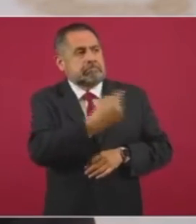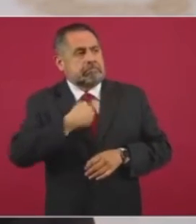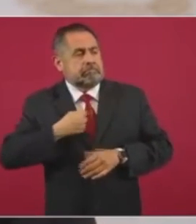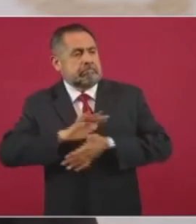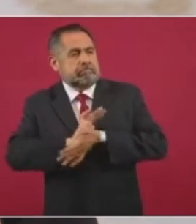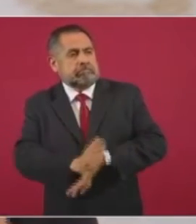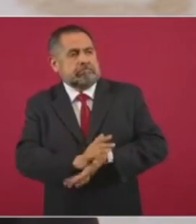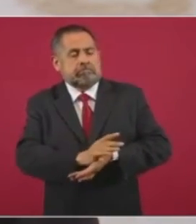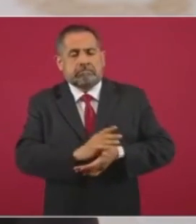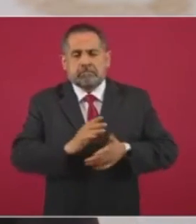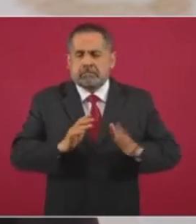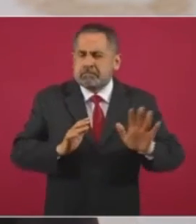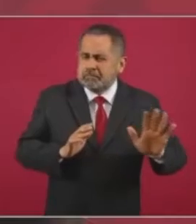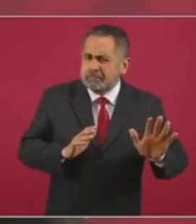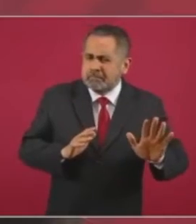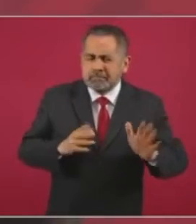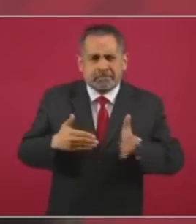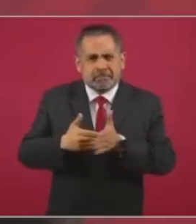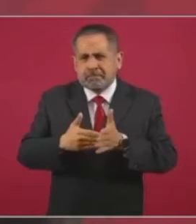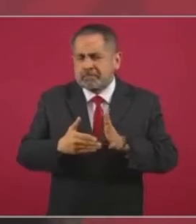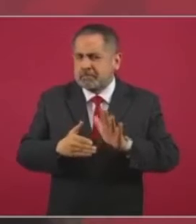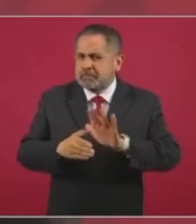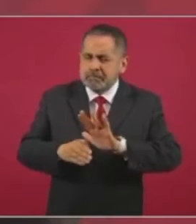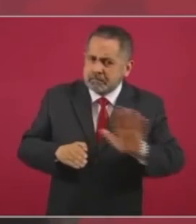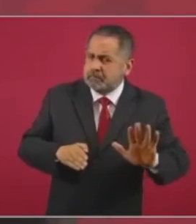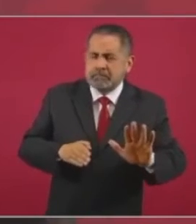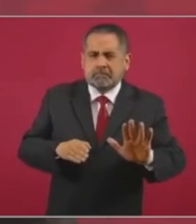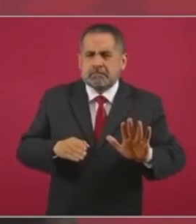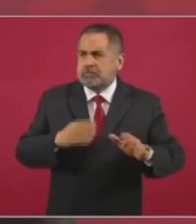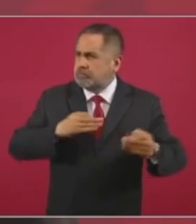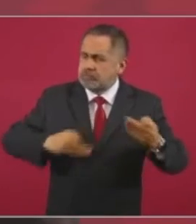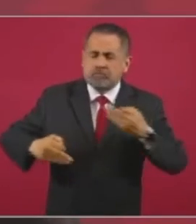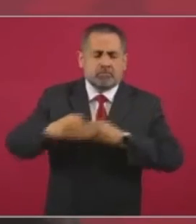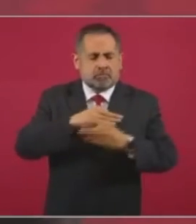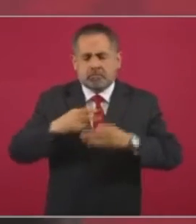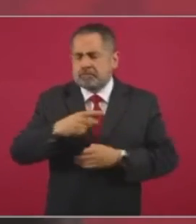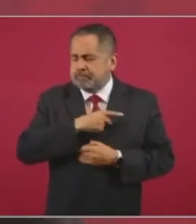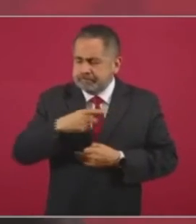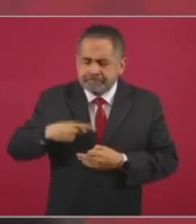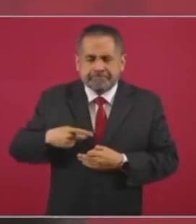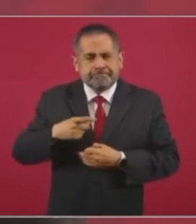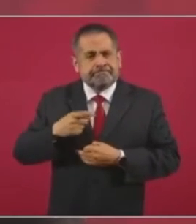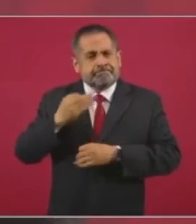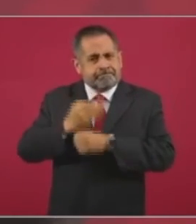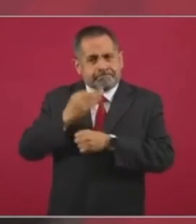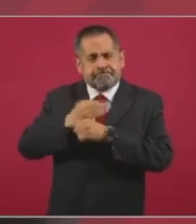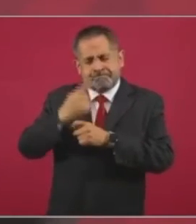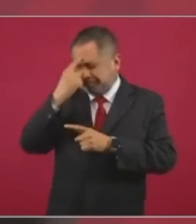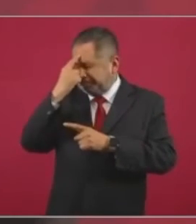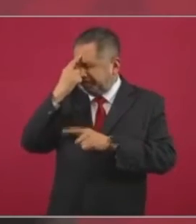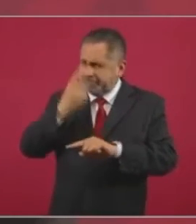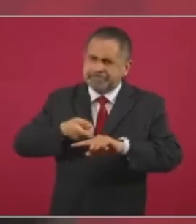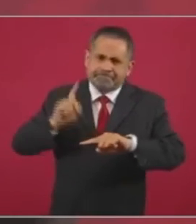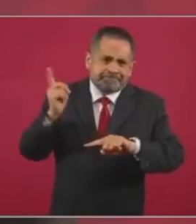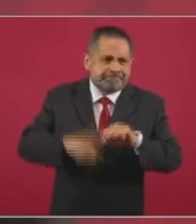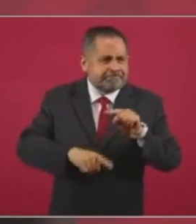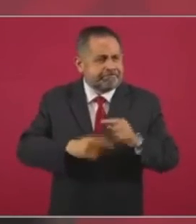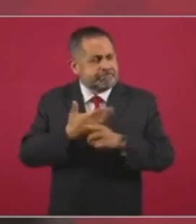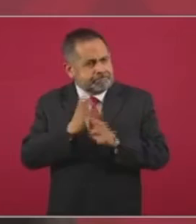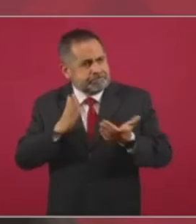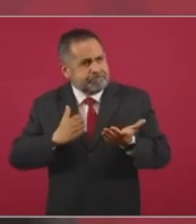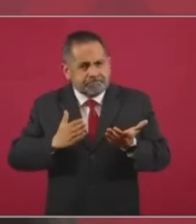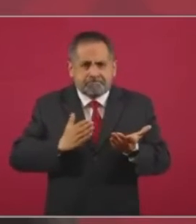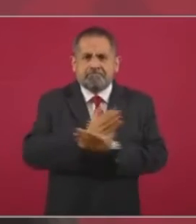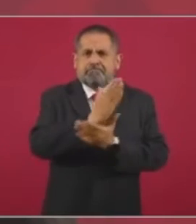discriminación. Esta es una barrera que necesitamos todas y todos dentro de este marco de acción